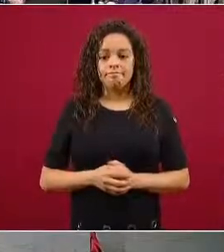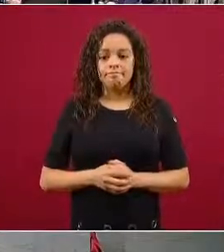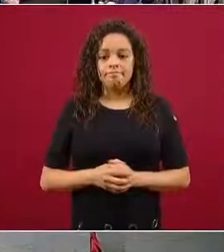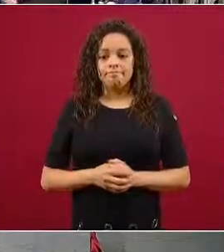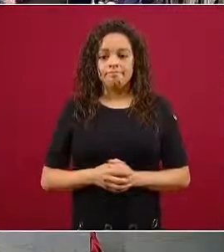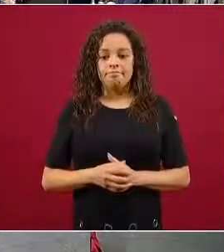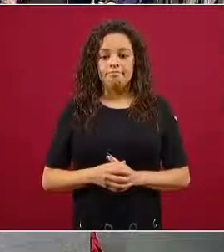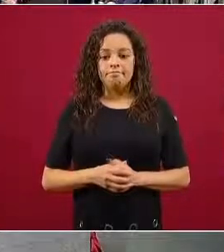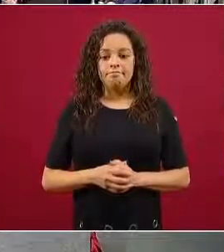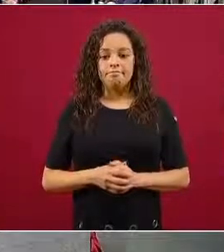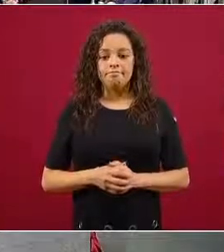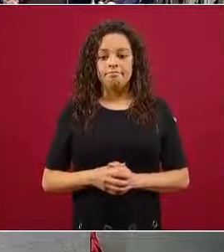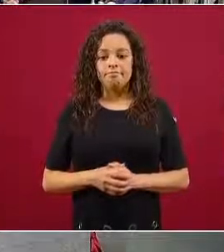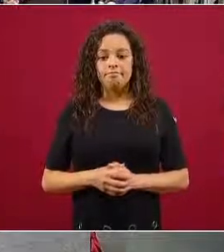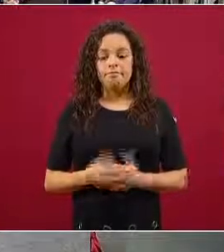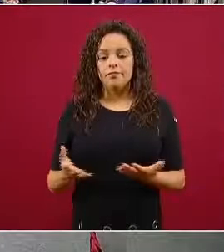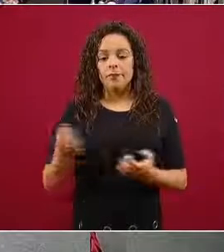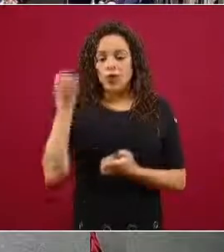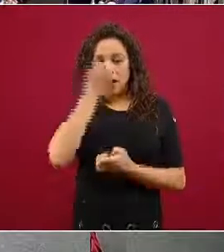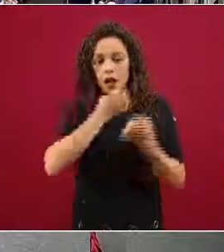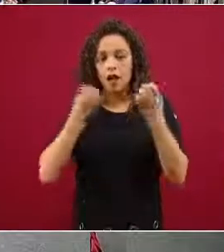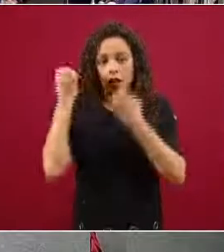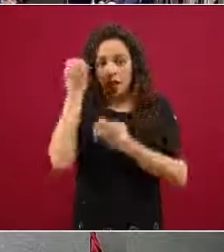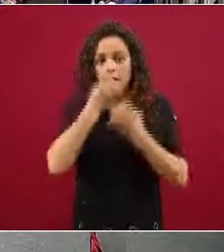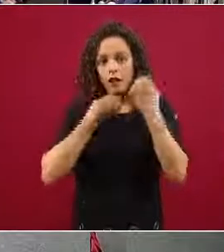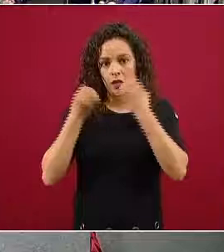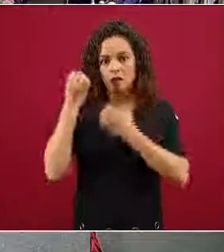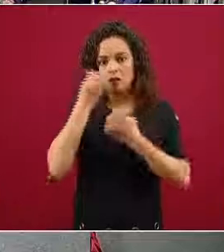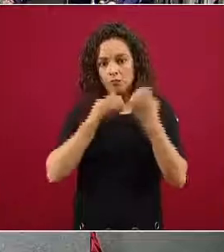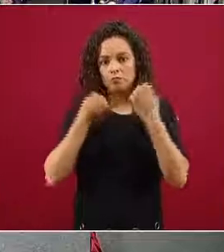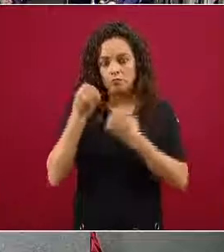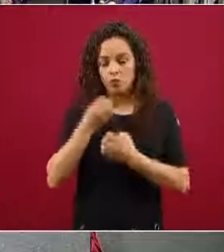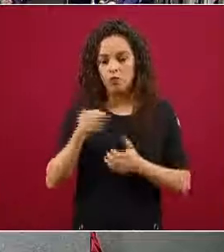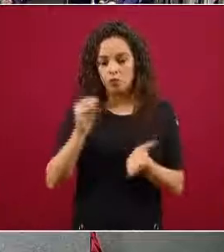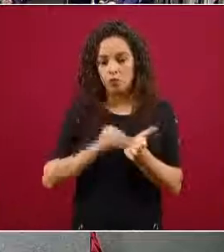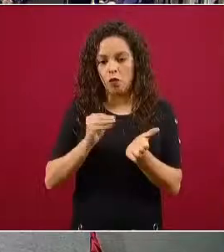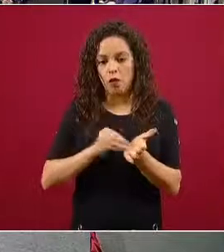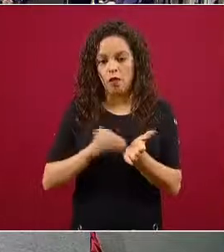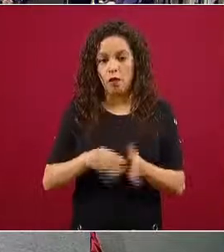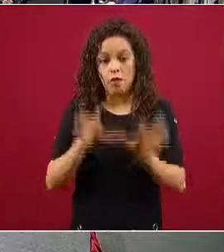Está en estudio, no se tiene evidencia científica.